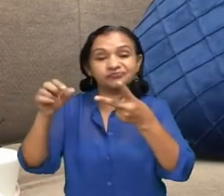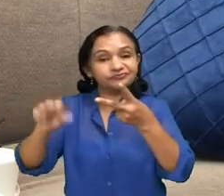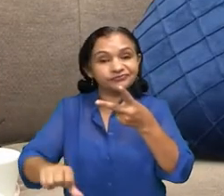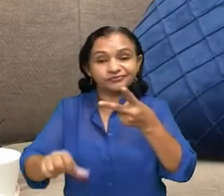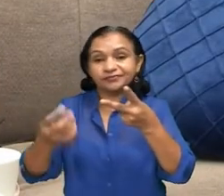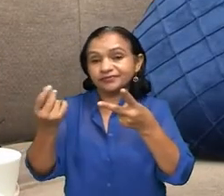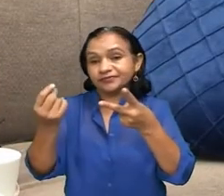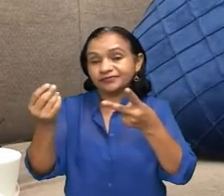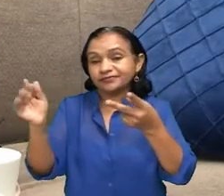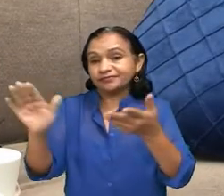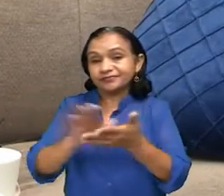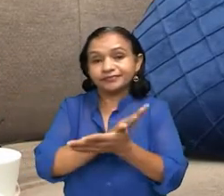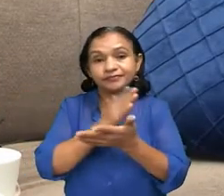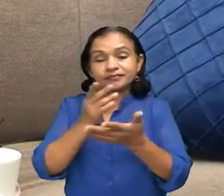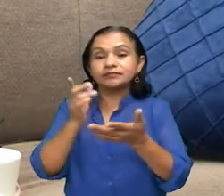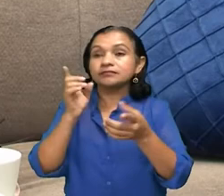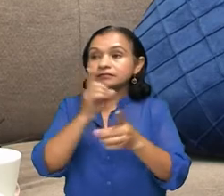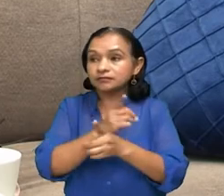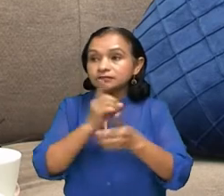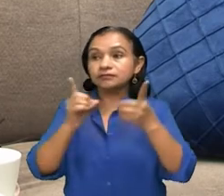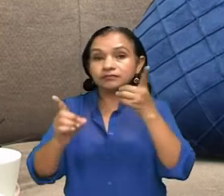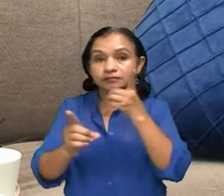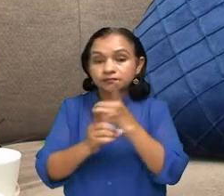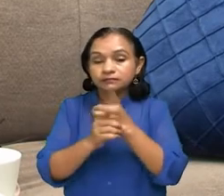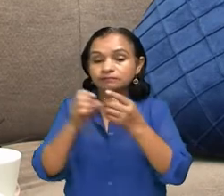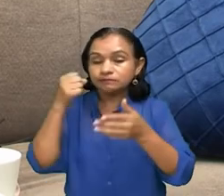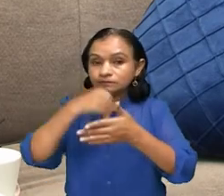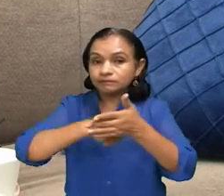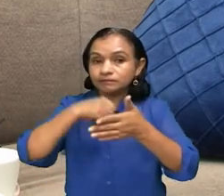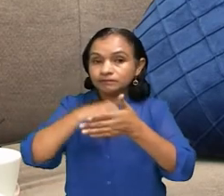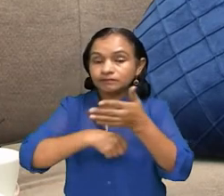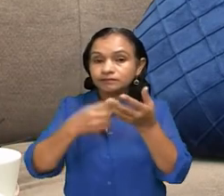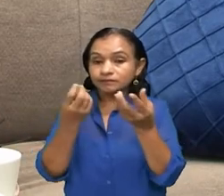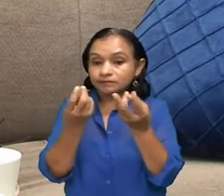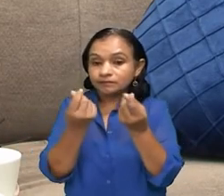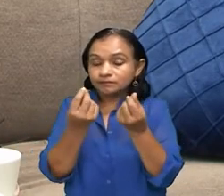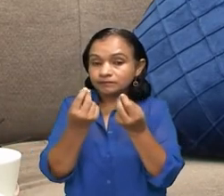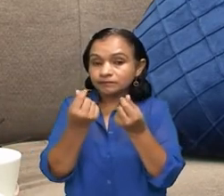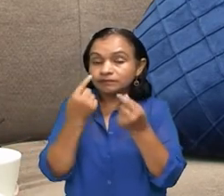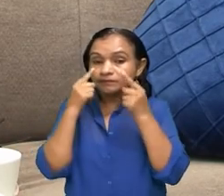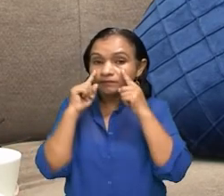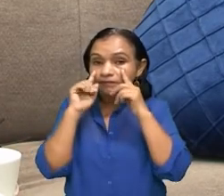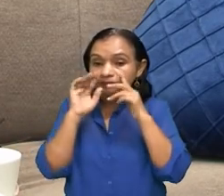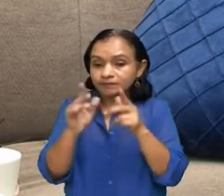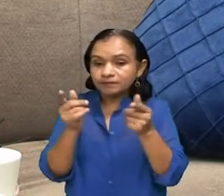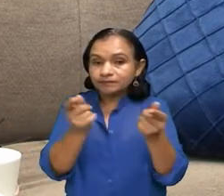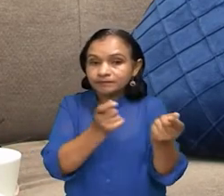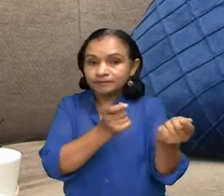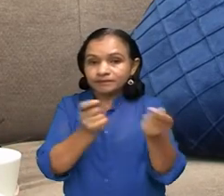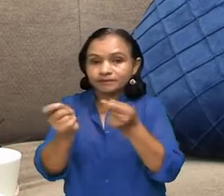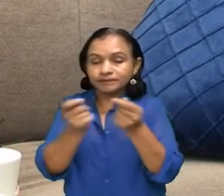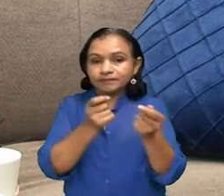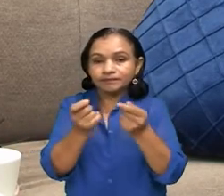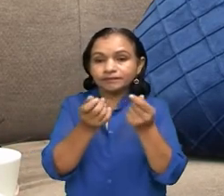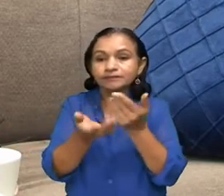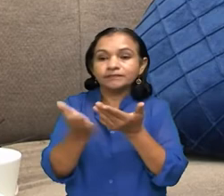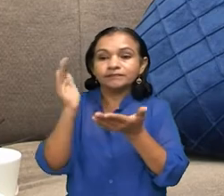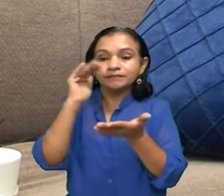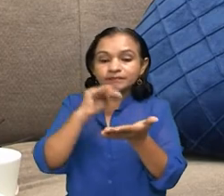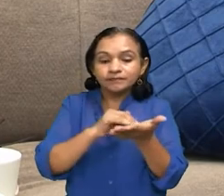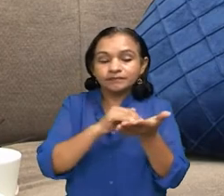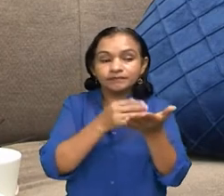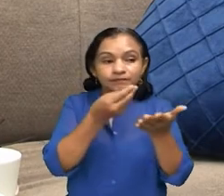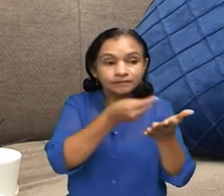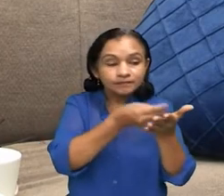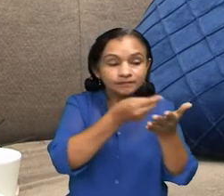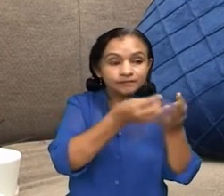pero ahí es donde tienen que tener fortaleza en la parte de la finanza. ¿Cómo yo voy a reinvertir